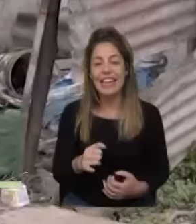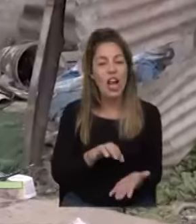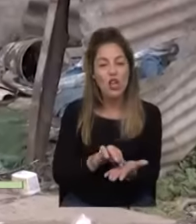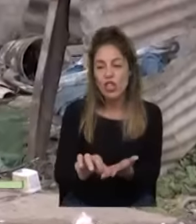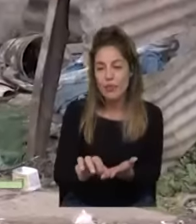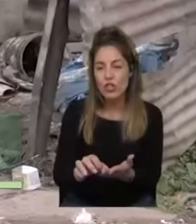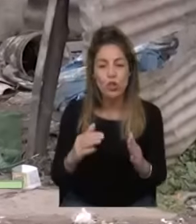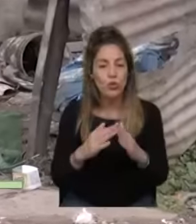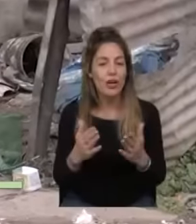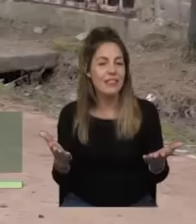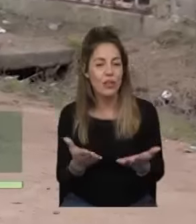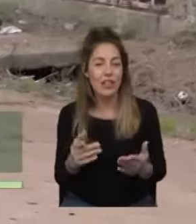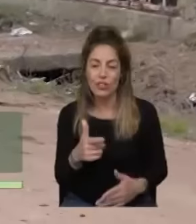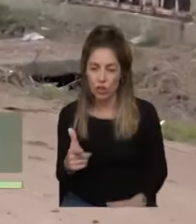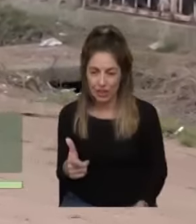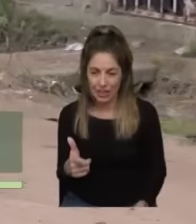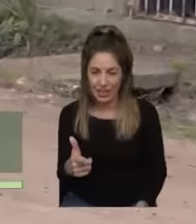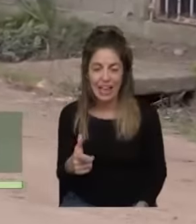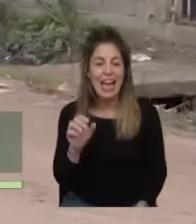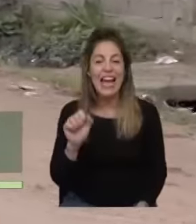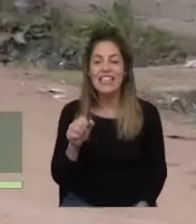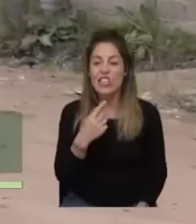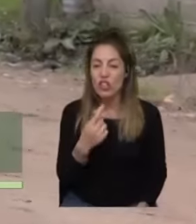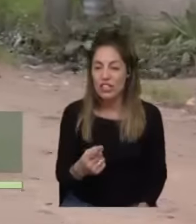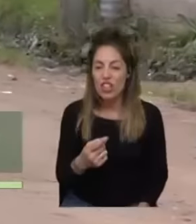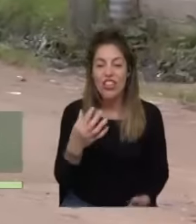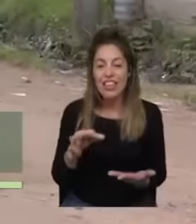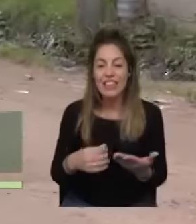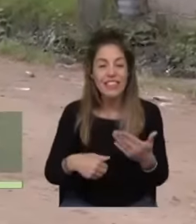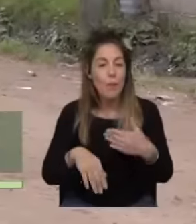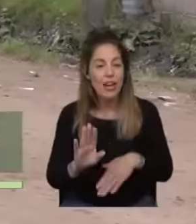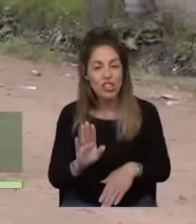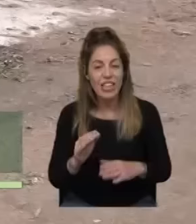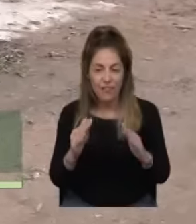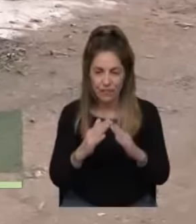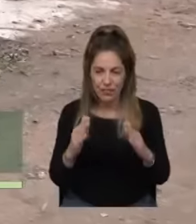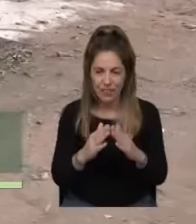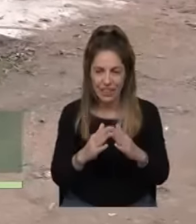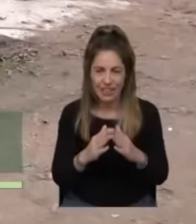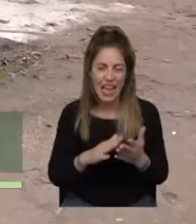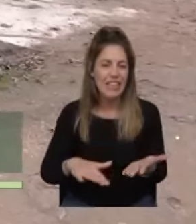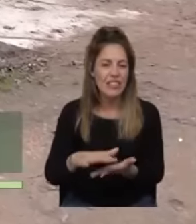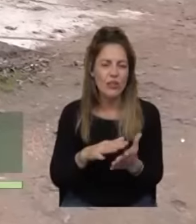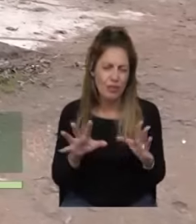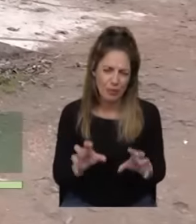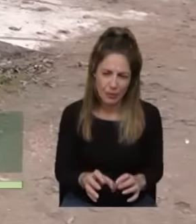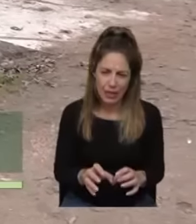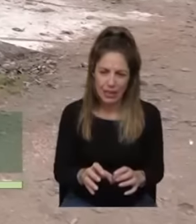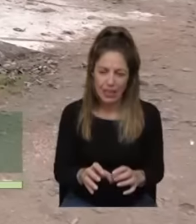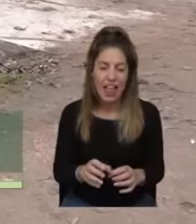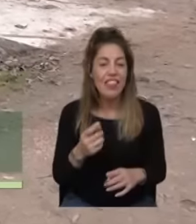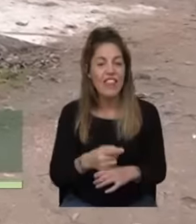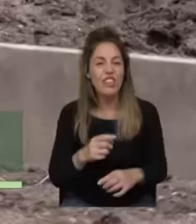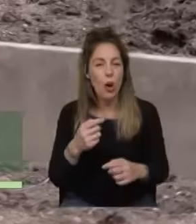servicios que sus hogares actuales no tienen. El censo mencionado detalla que la mayoría de las viviendas están en condiciones de precariedad debido